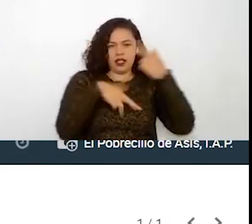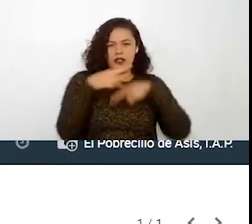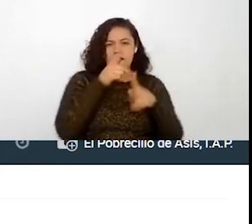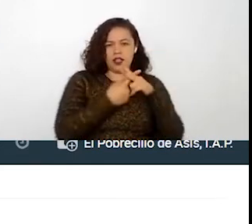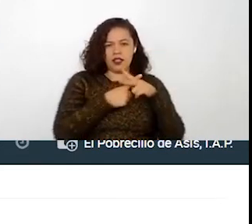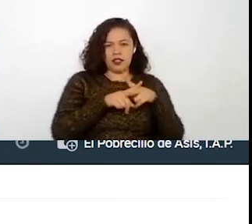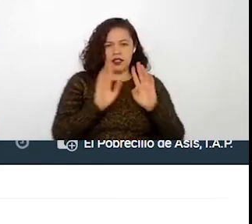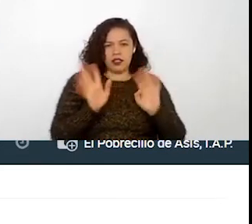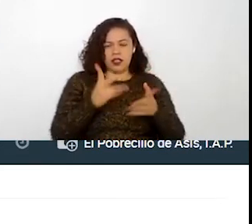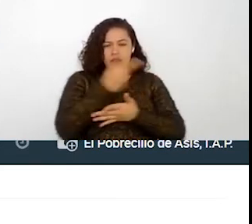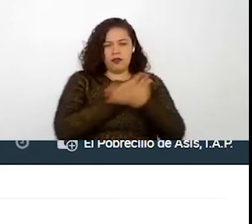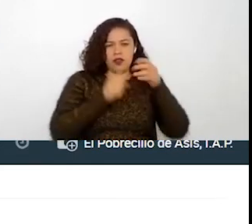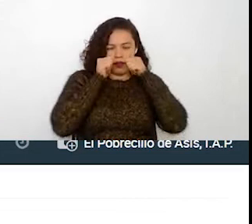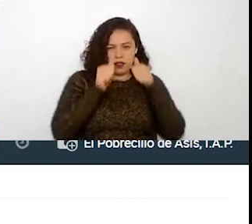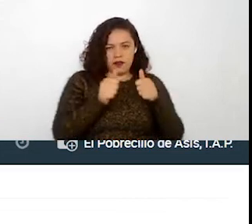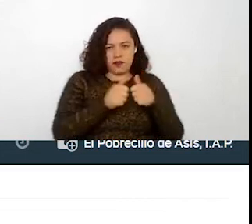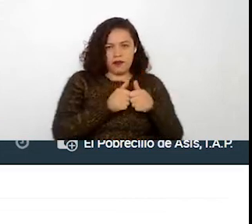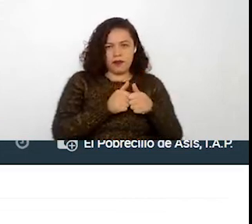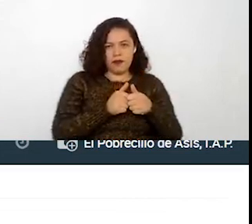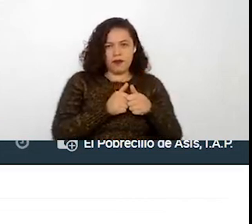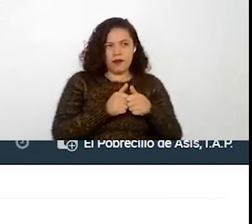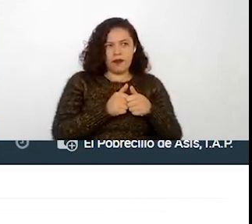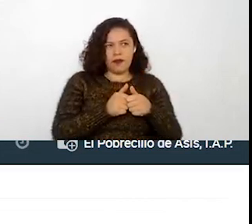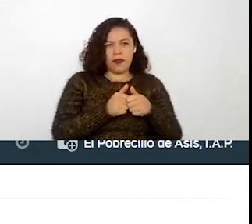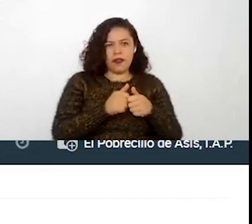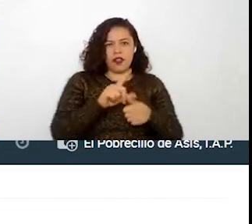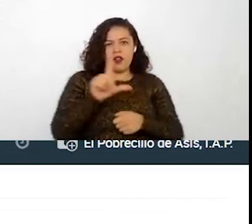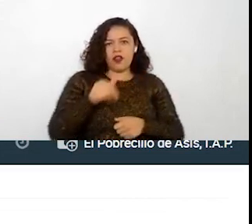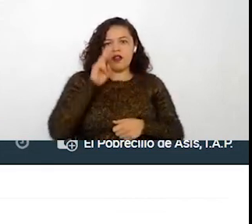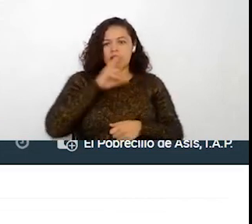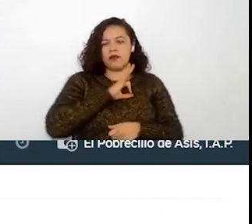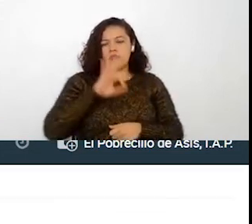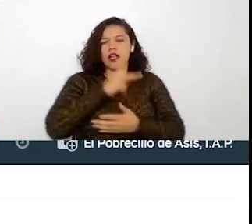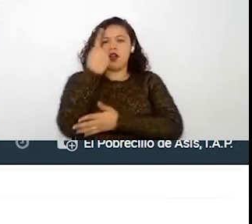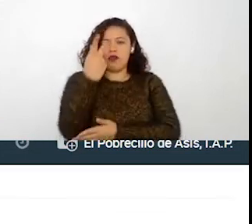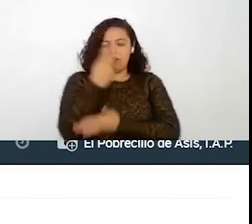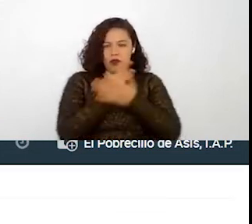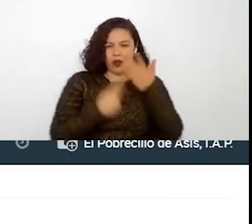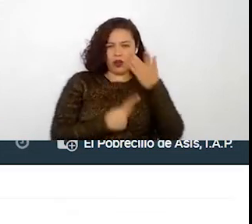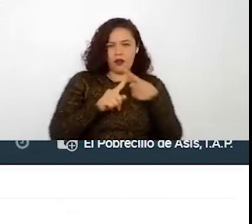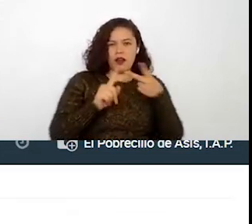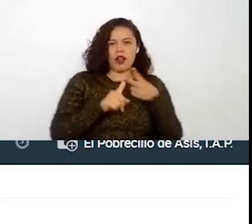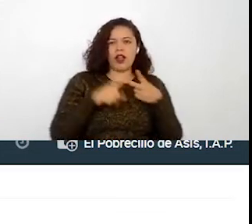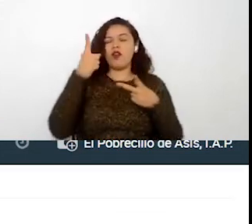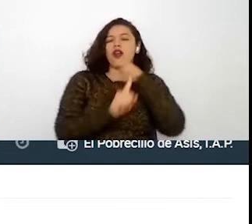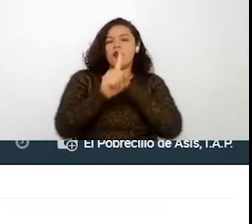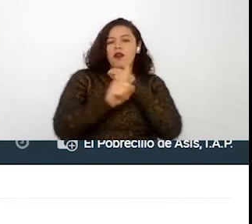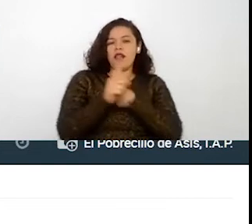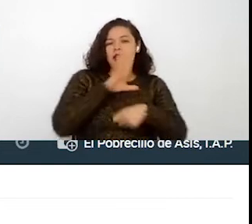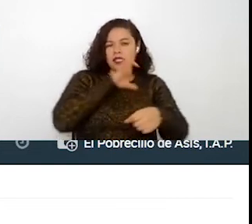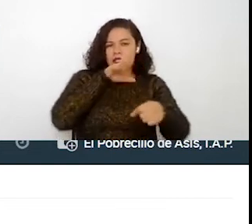en programas asistenciales y ahí podemos ver que está un programa con una problemática muy